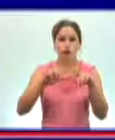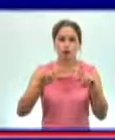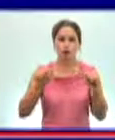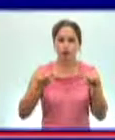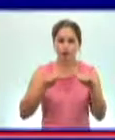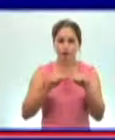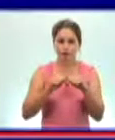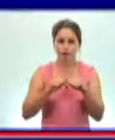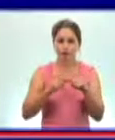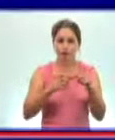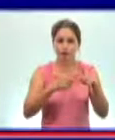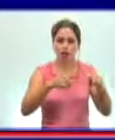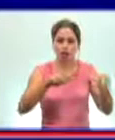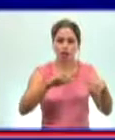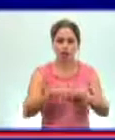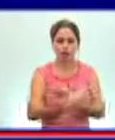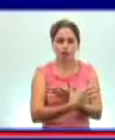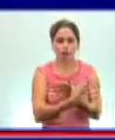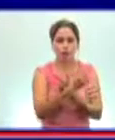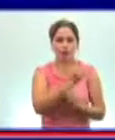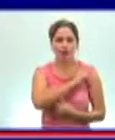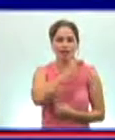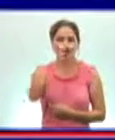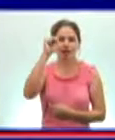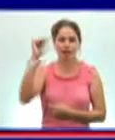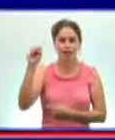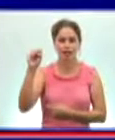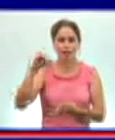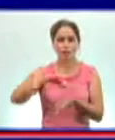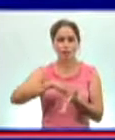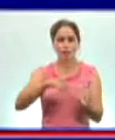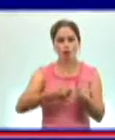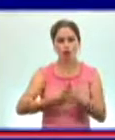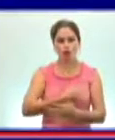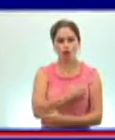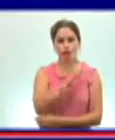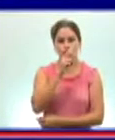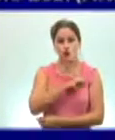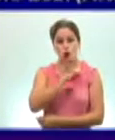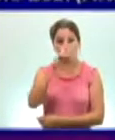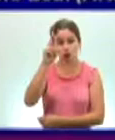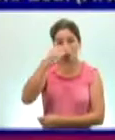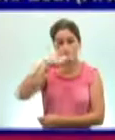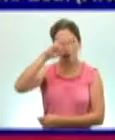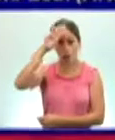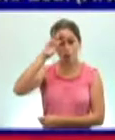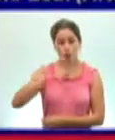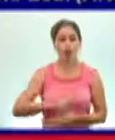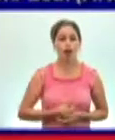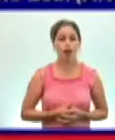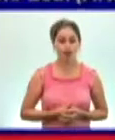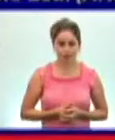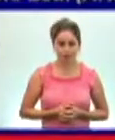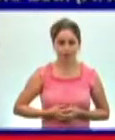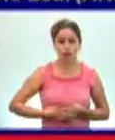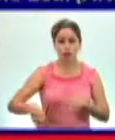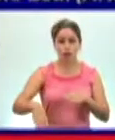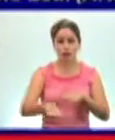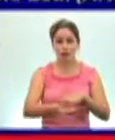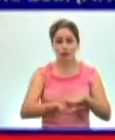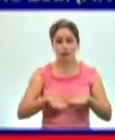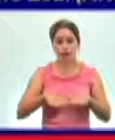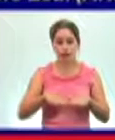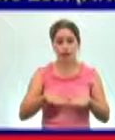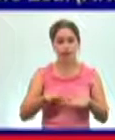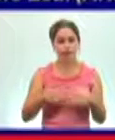en símbolos de la independencia, del proyecto independentista y revolucionario cubano. Sobre esa base les remito